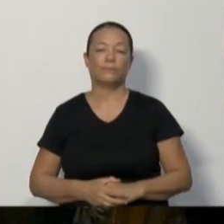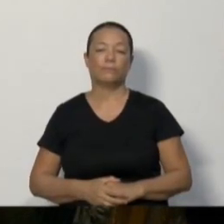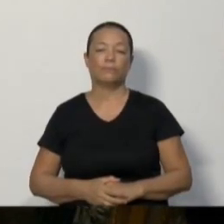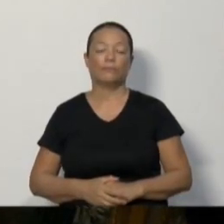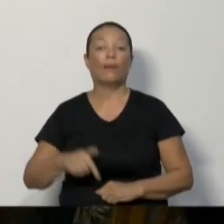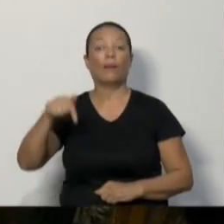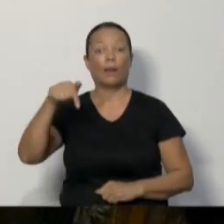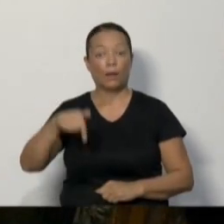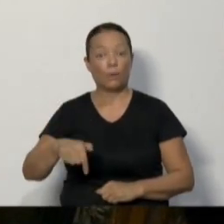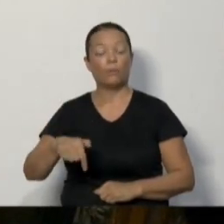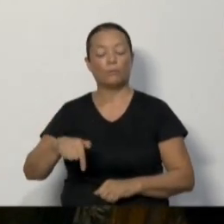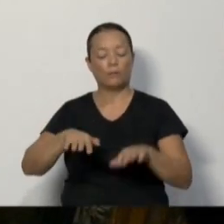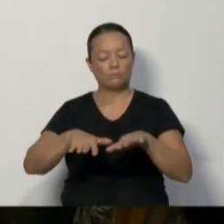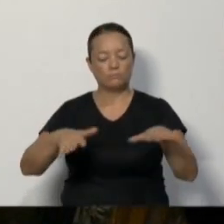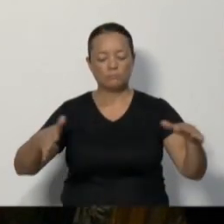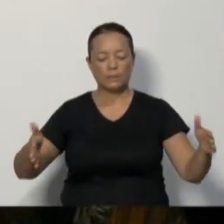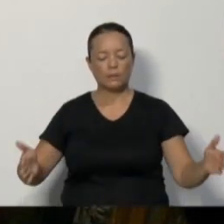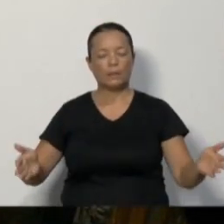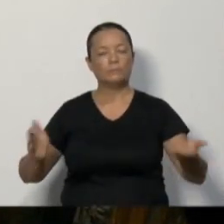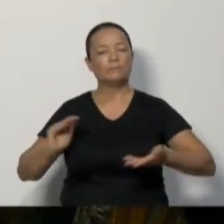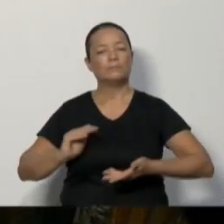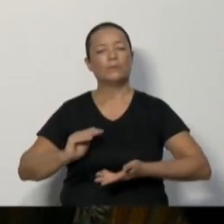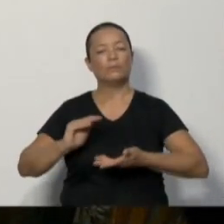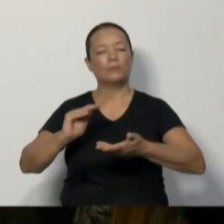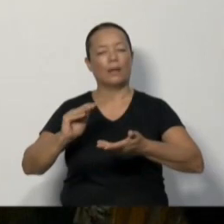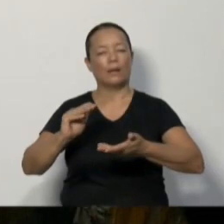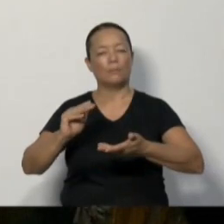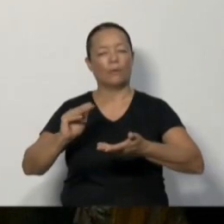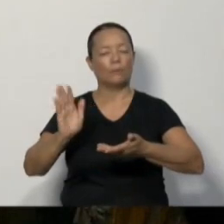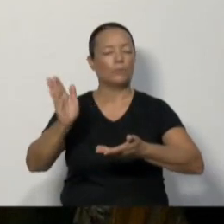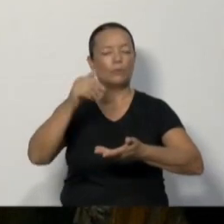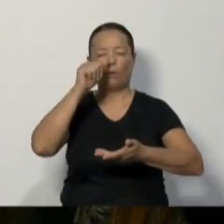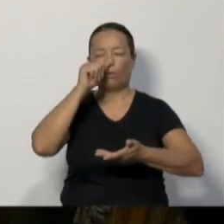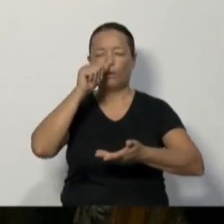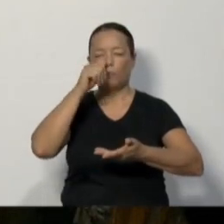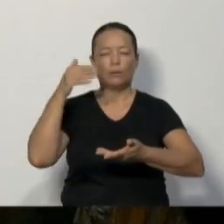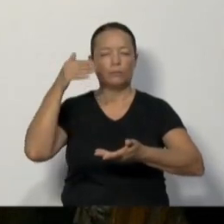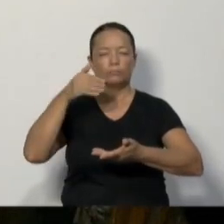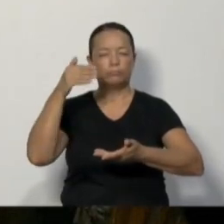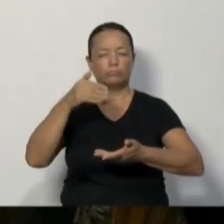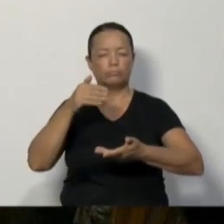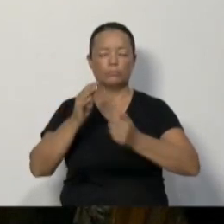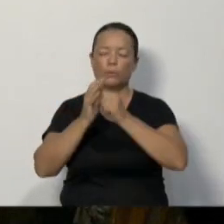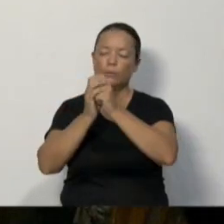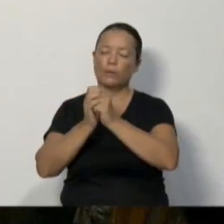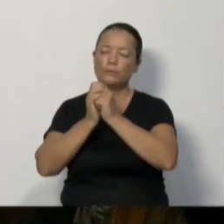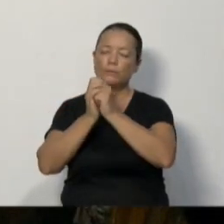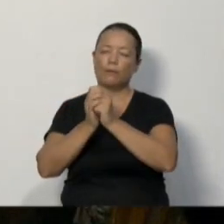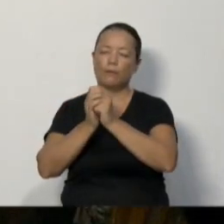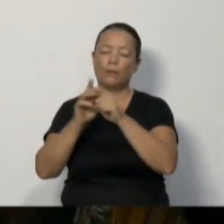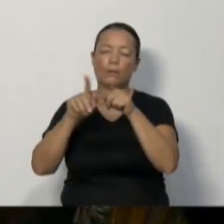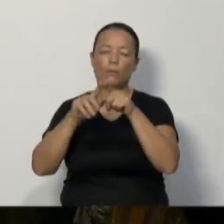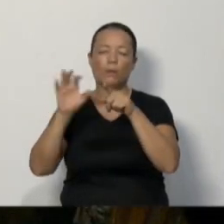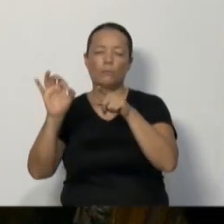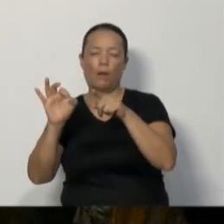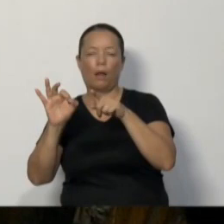Hacemos presente también en este altar, como todos los domingos, las intenciones de nuestros hermanos que nos hacen